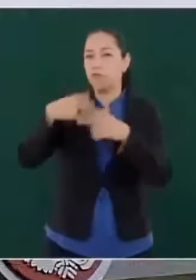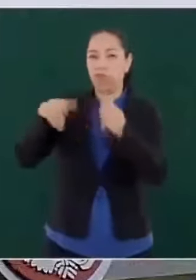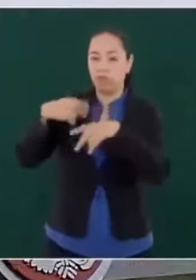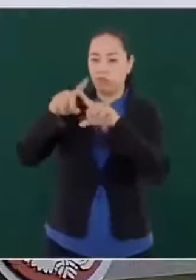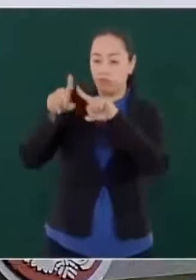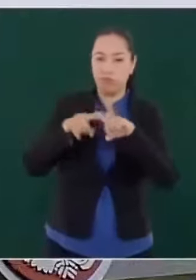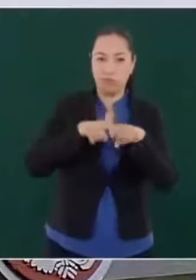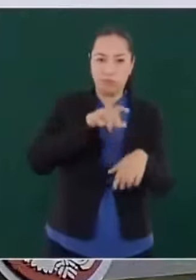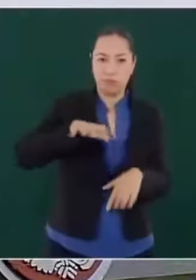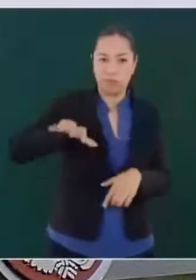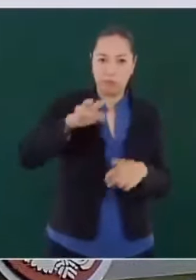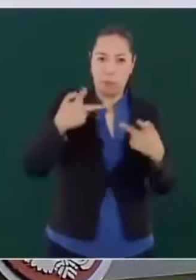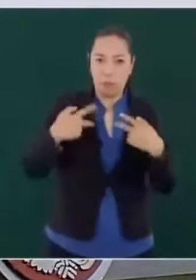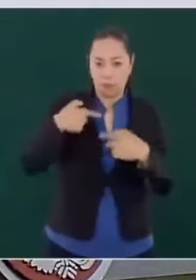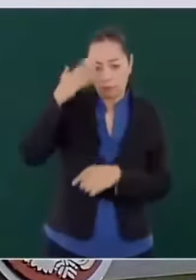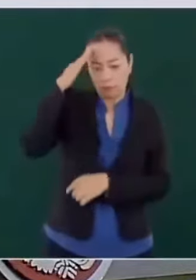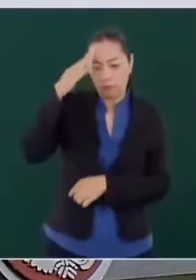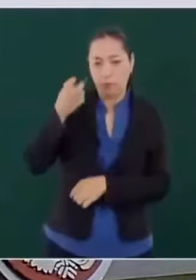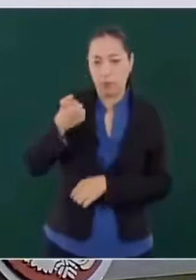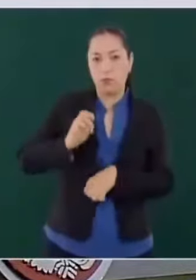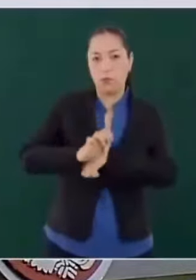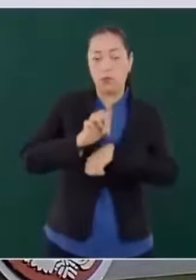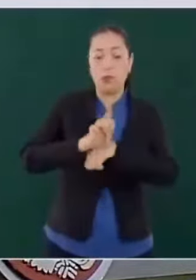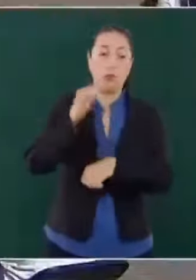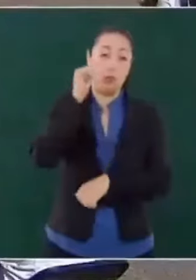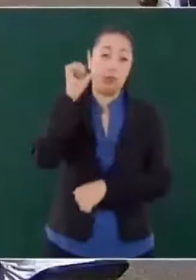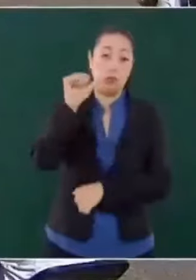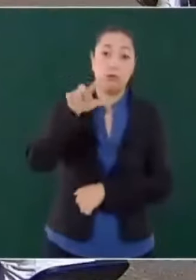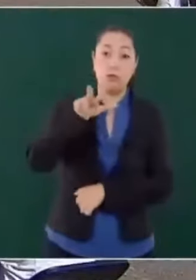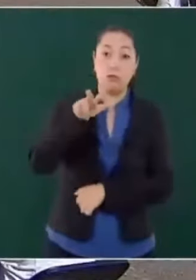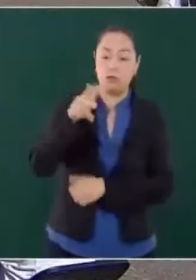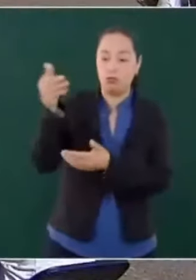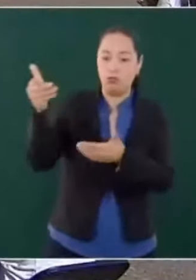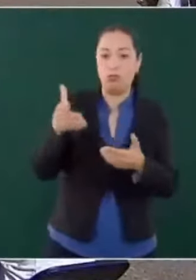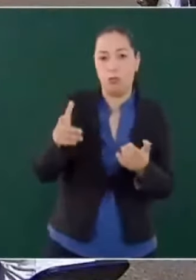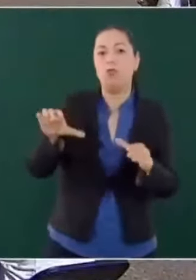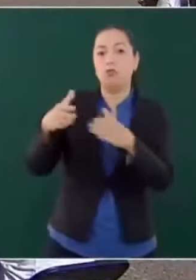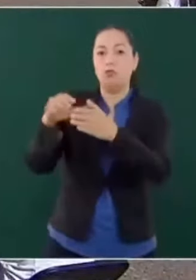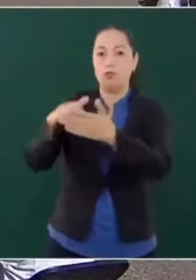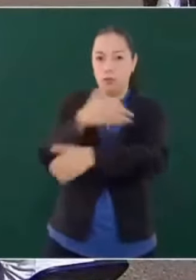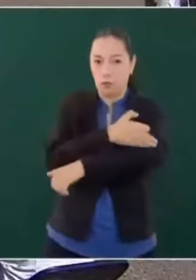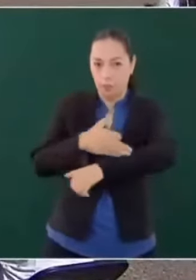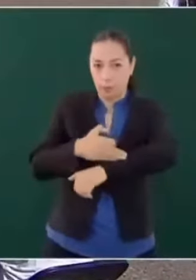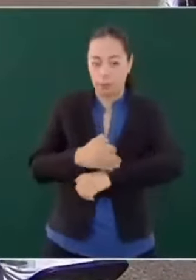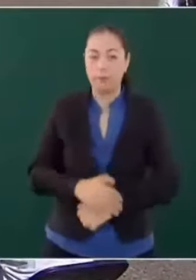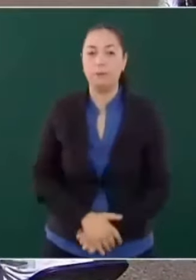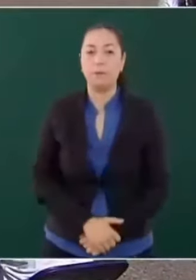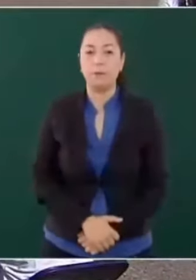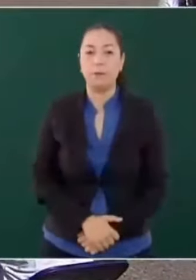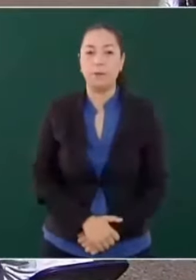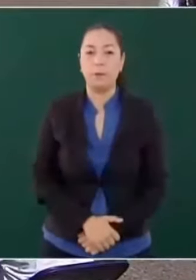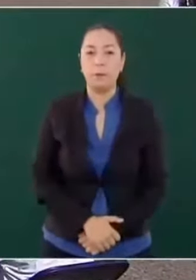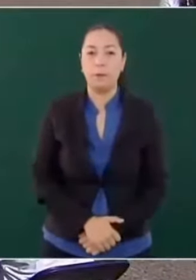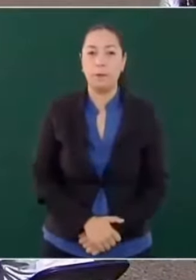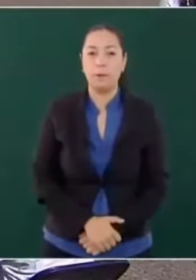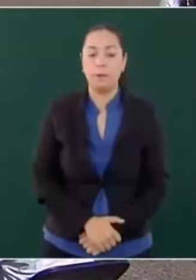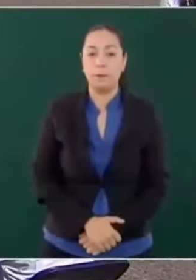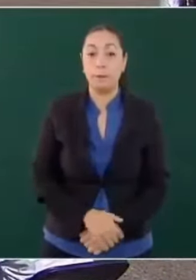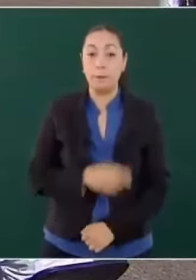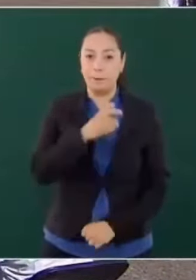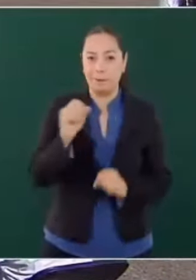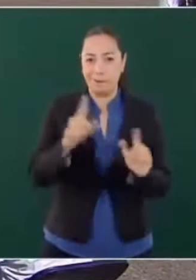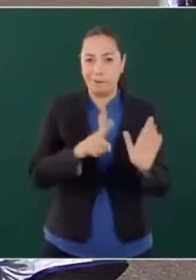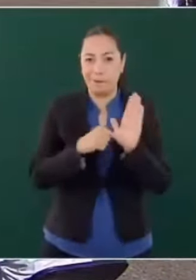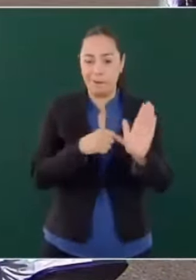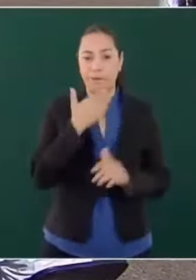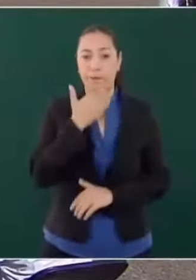connacionales de Ecuador. Ayer llegaron 18 con sus familiares. La siguiente, por favor. Llegaron con esta está bien.